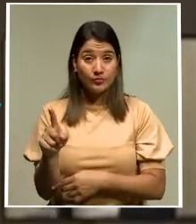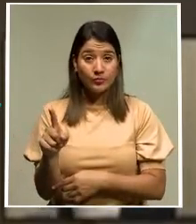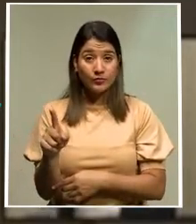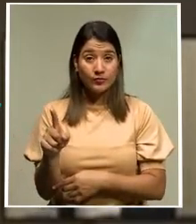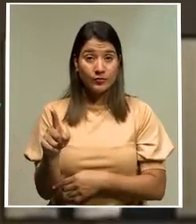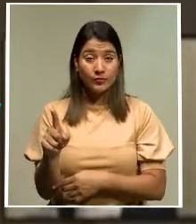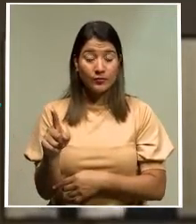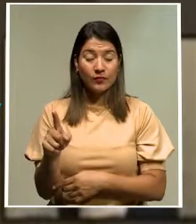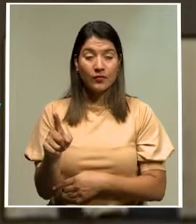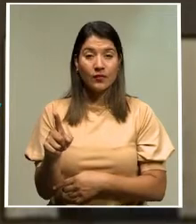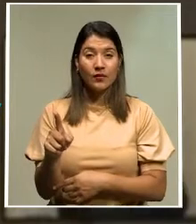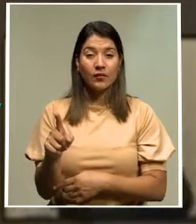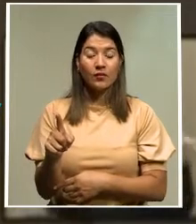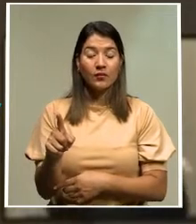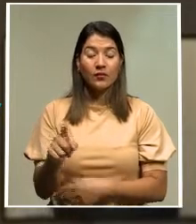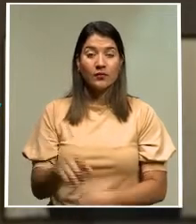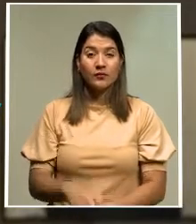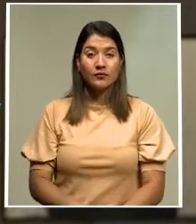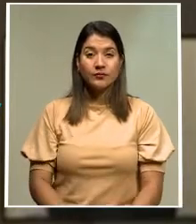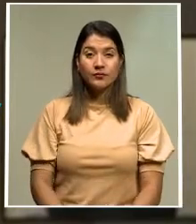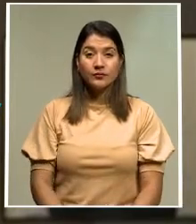al acto